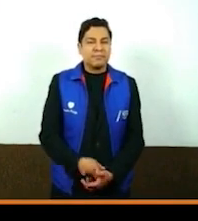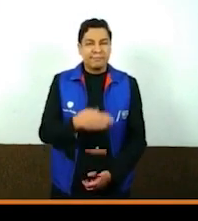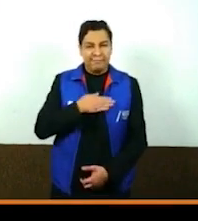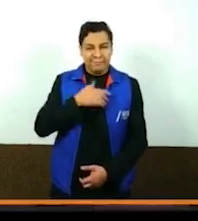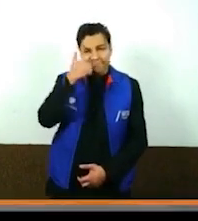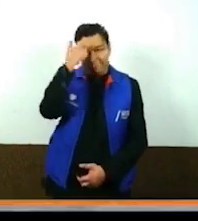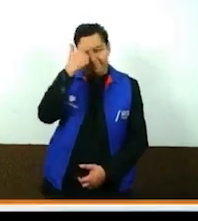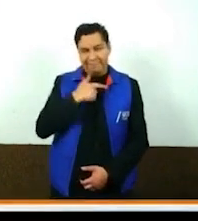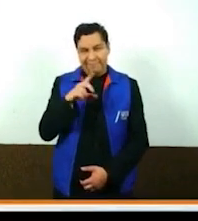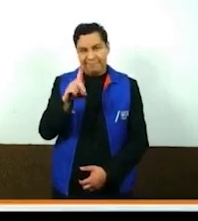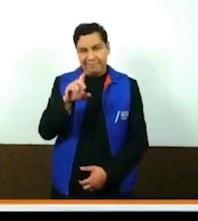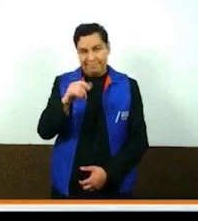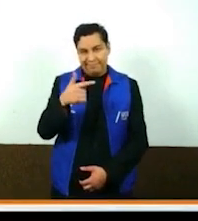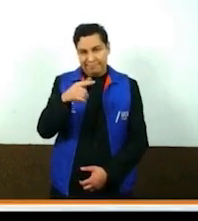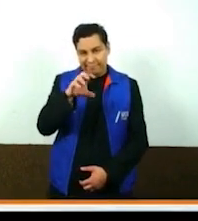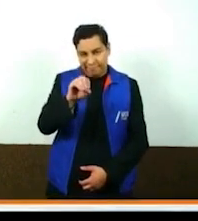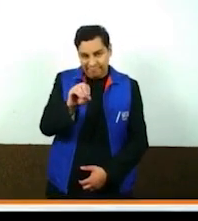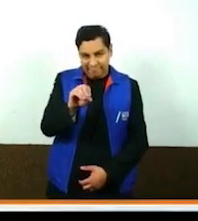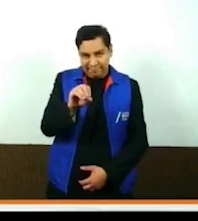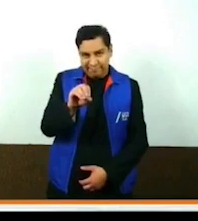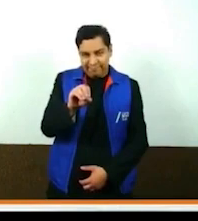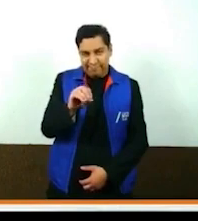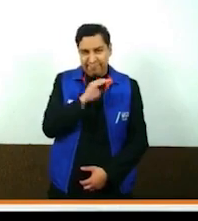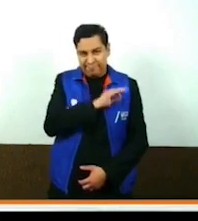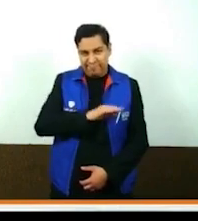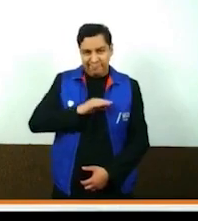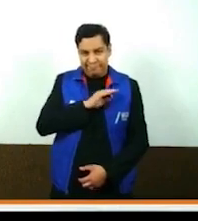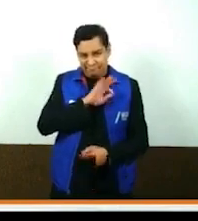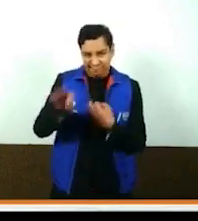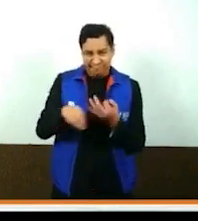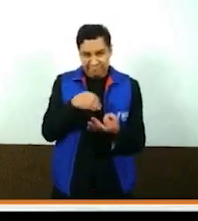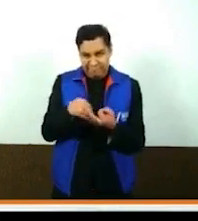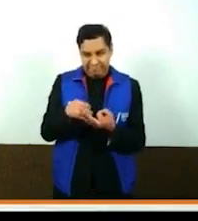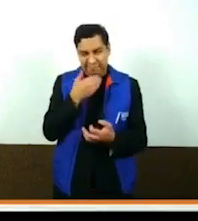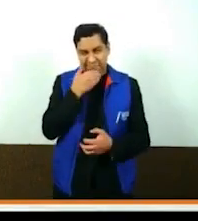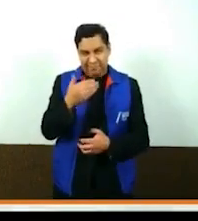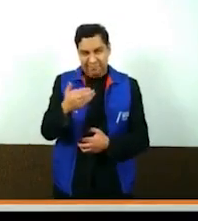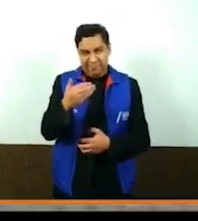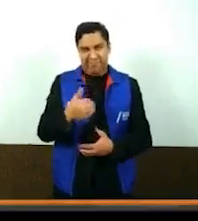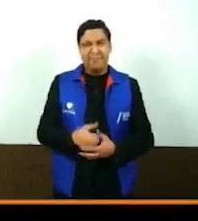Buenas noches, Diego Salas, de Boutique de Negocios Responsables. Felicidades a todos. Gracias.